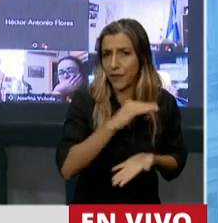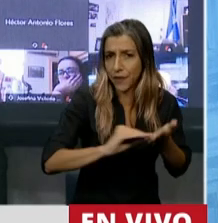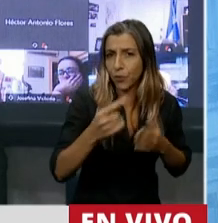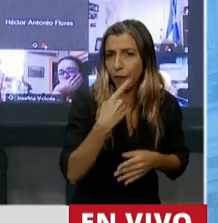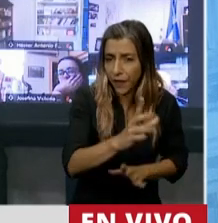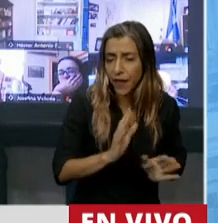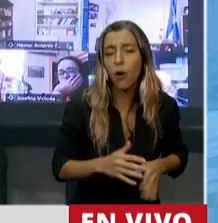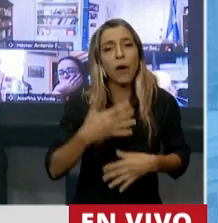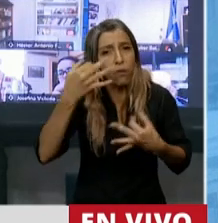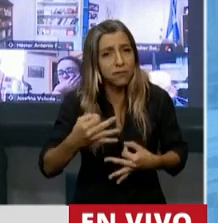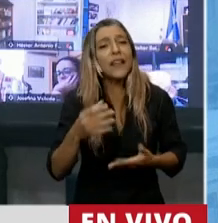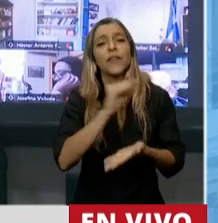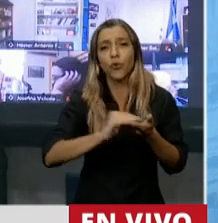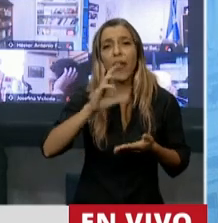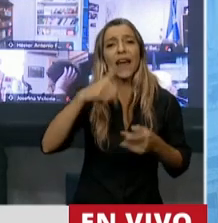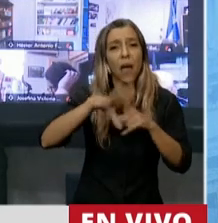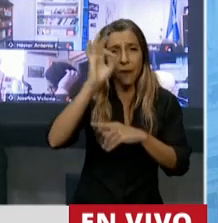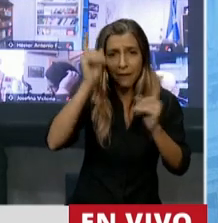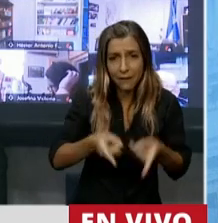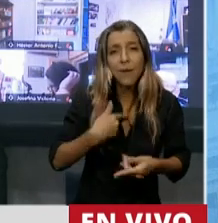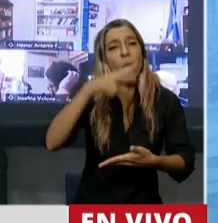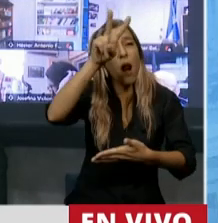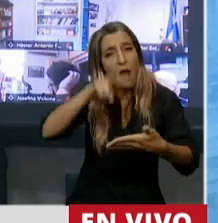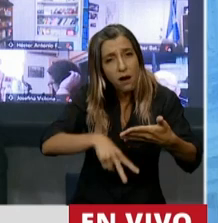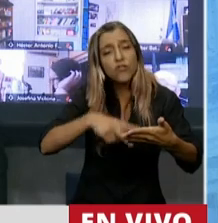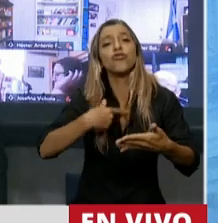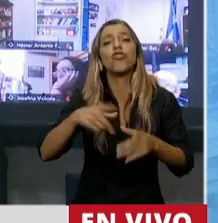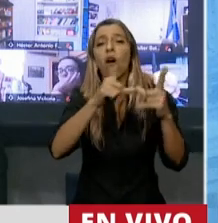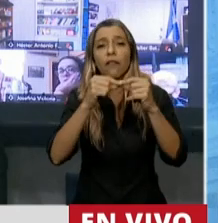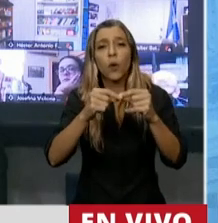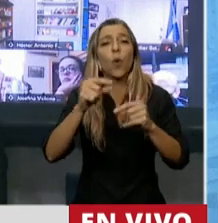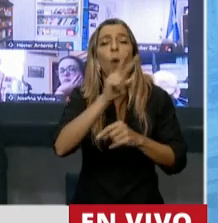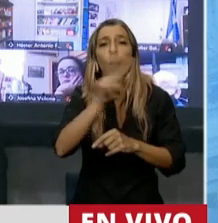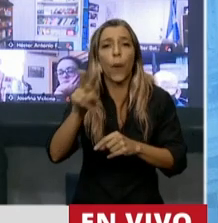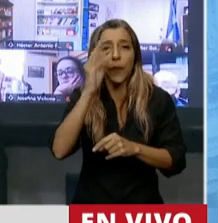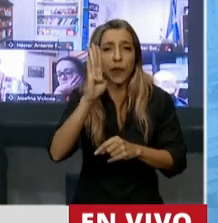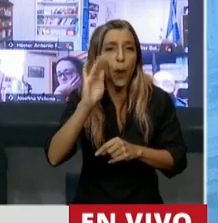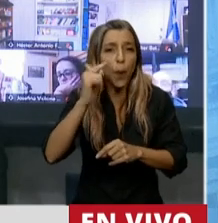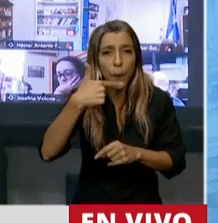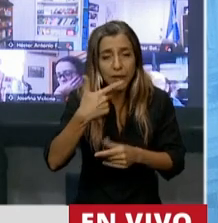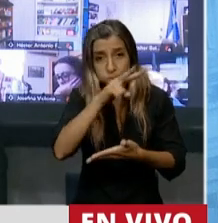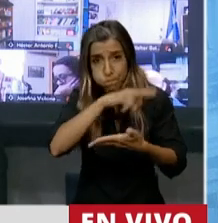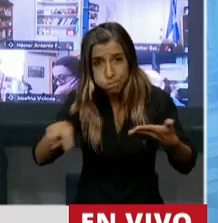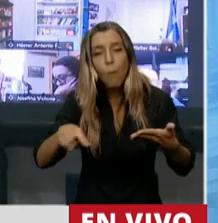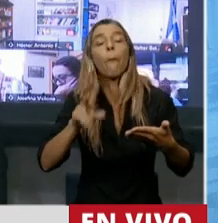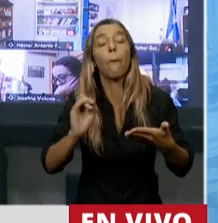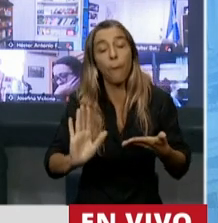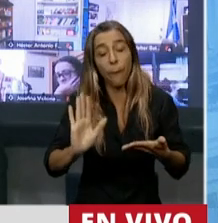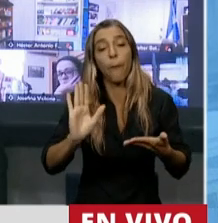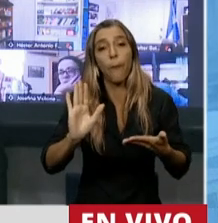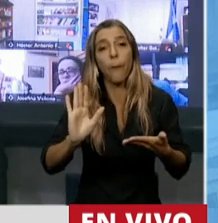dijo la diputada Camaño también, leyó el final del artículo 22 bis, pero por si eso no fuera